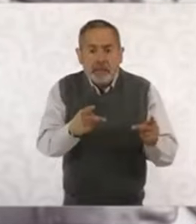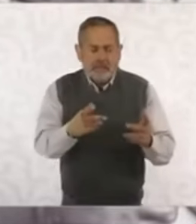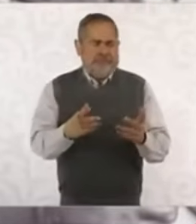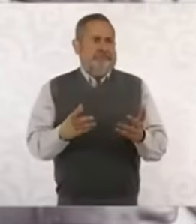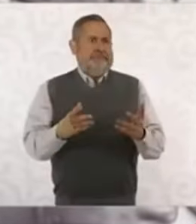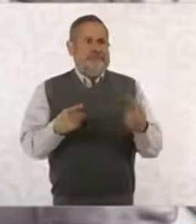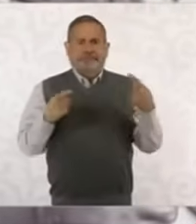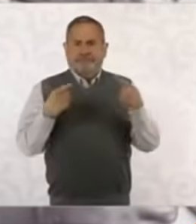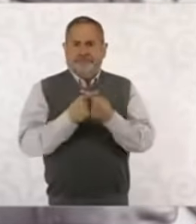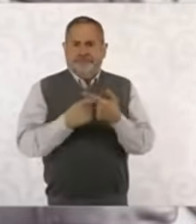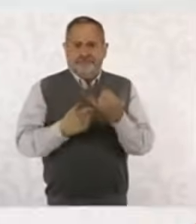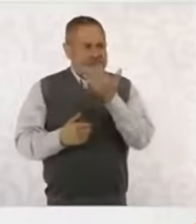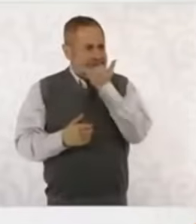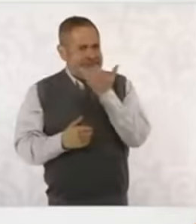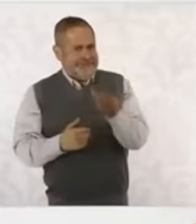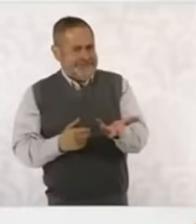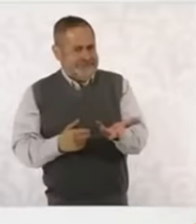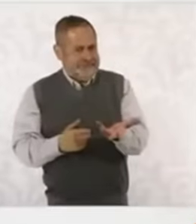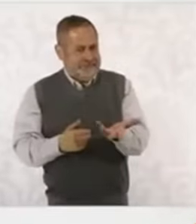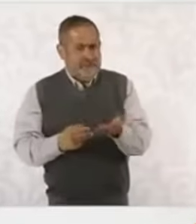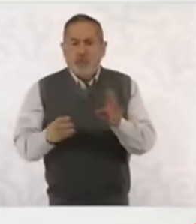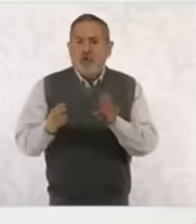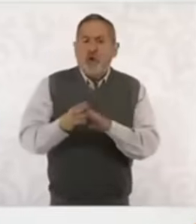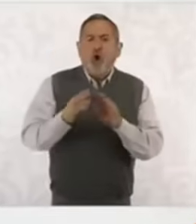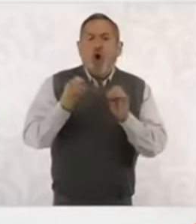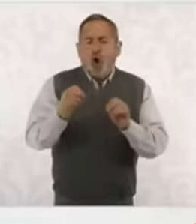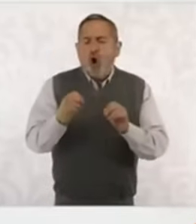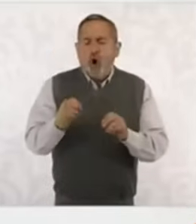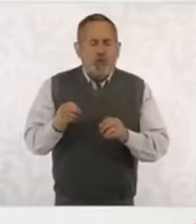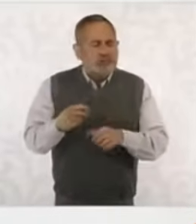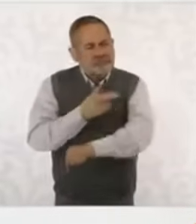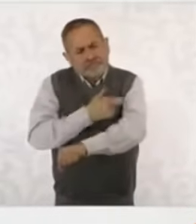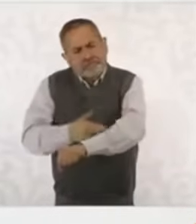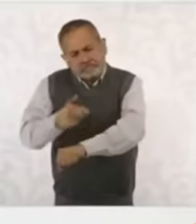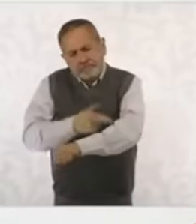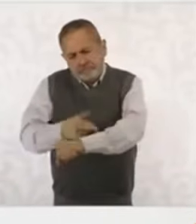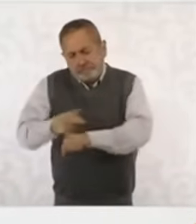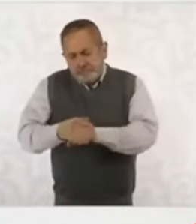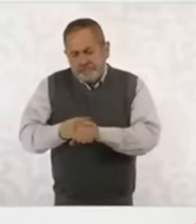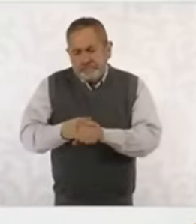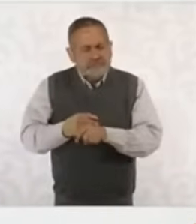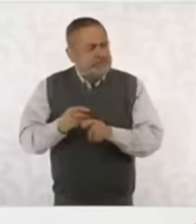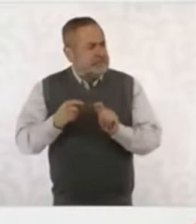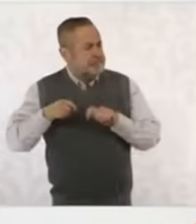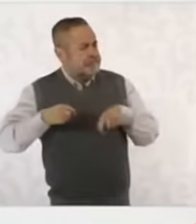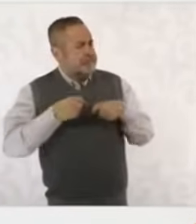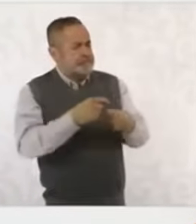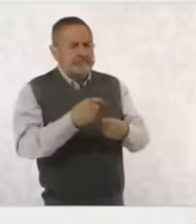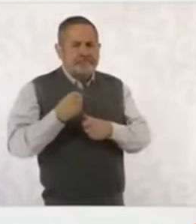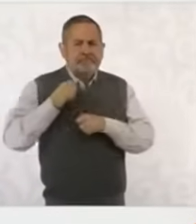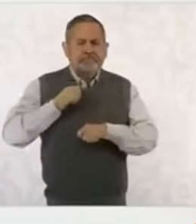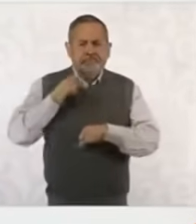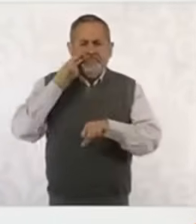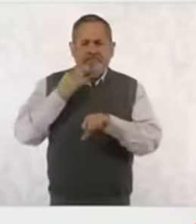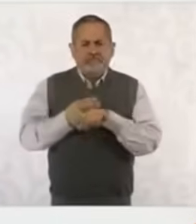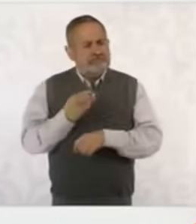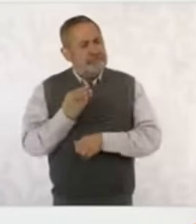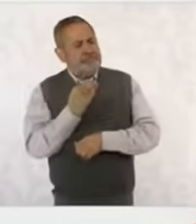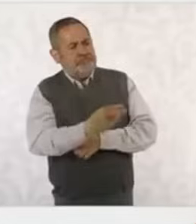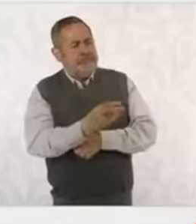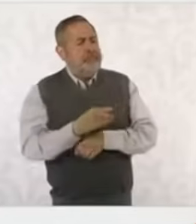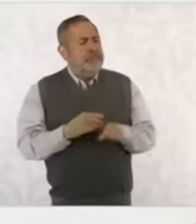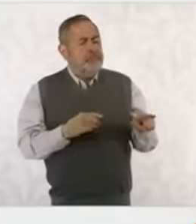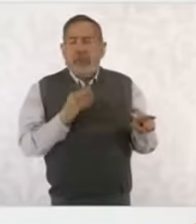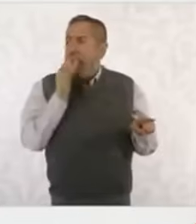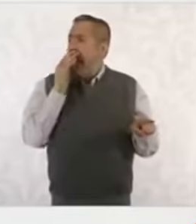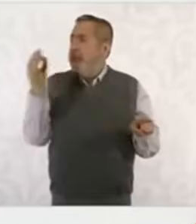se hizo una transmisión, de un título de concesión a otro, solamente avisándole a